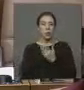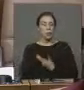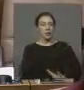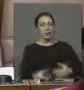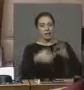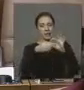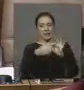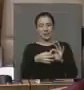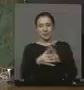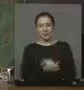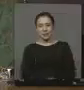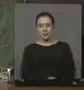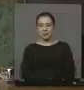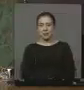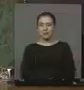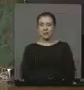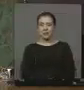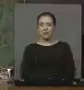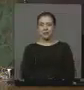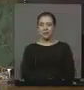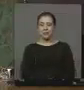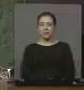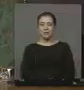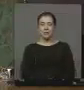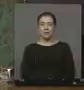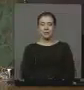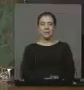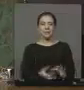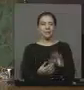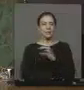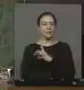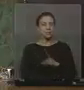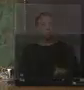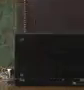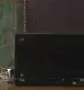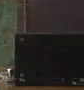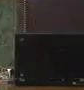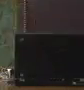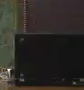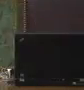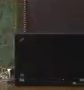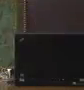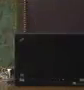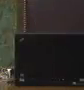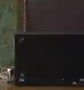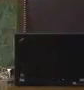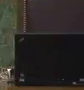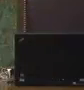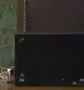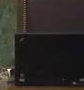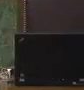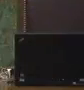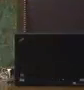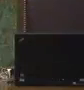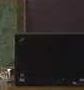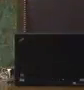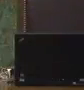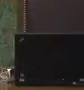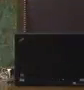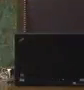dicho, muchas gracias. Gracias, diputada Jenny Álvarez. Continuando con el debate de este proyecto de